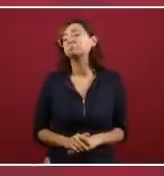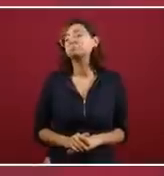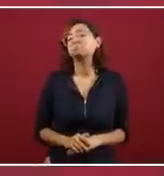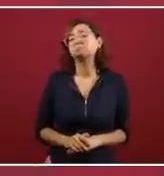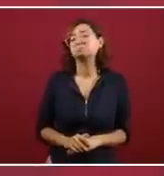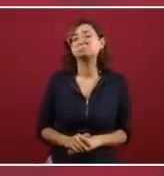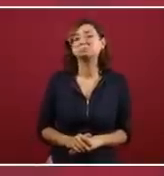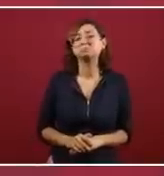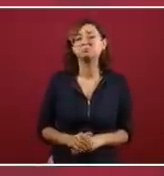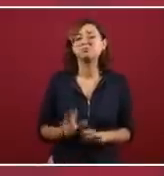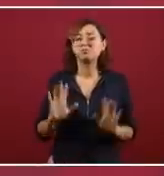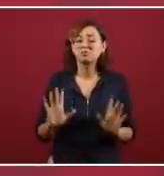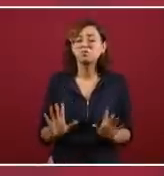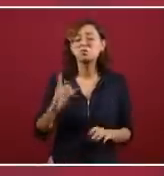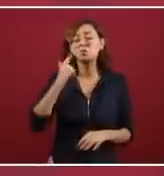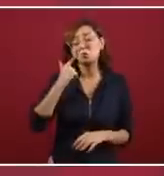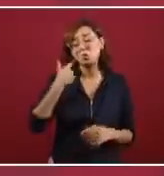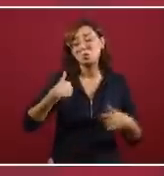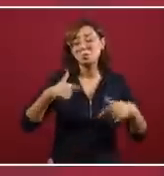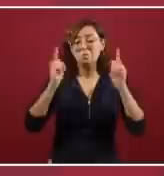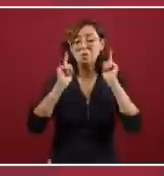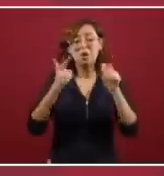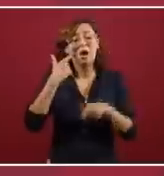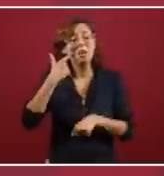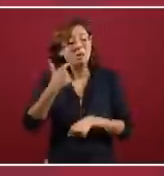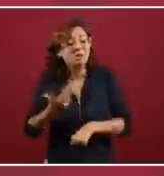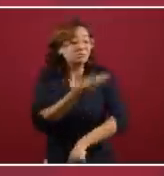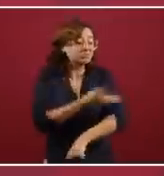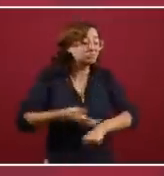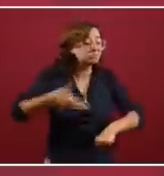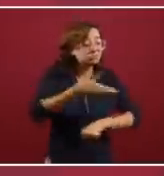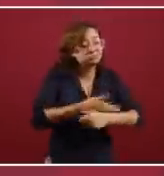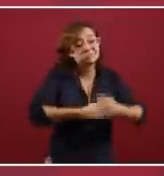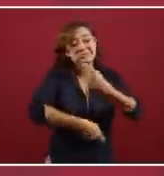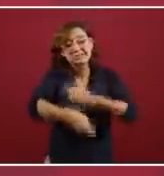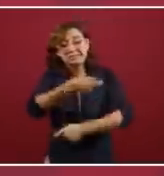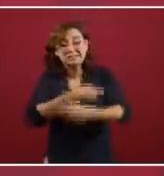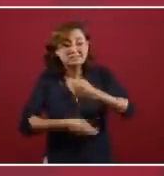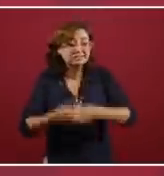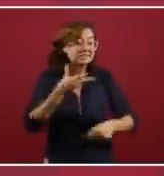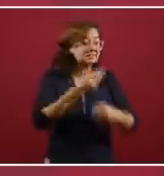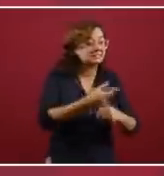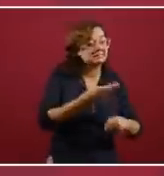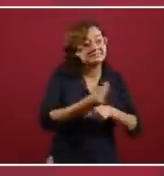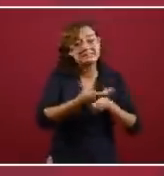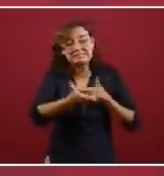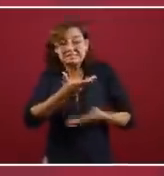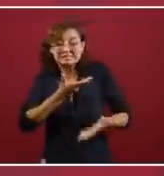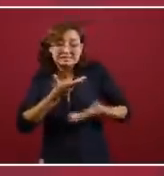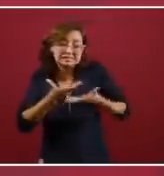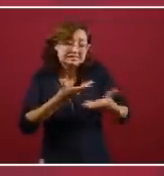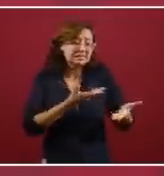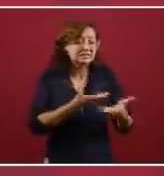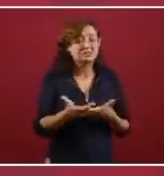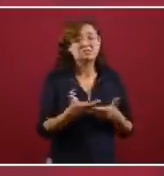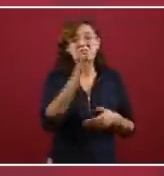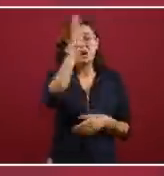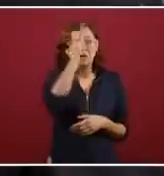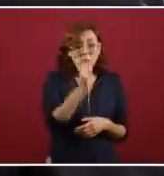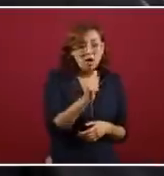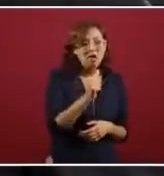con reestructuraciones, con una renegociación